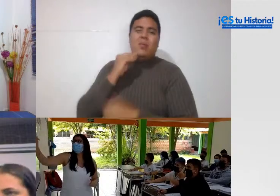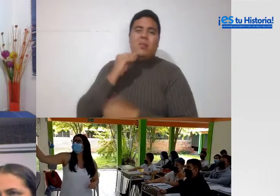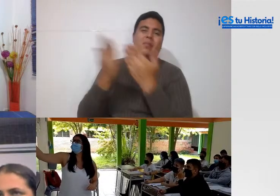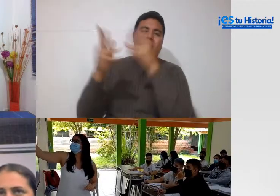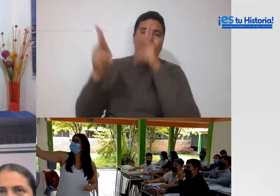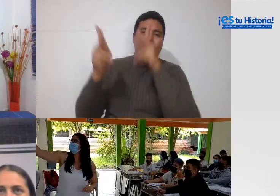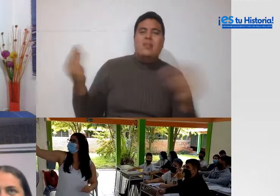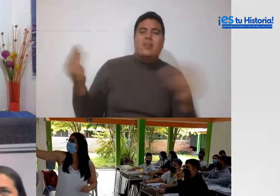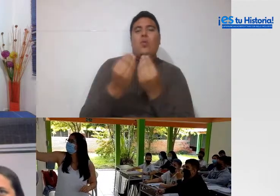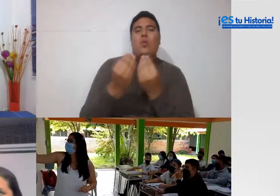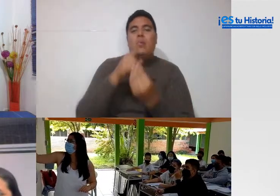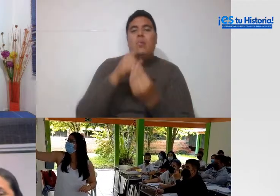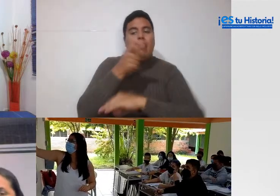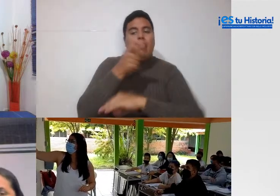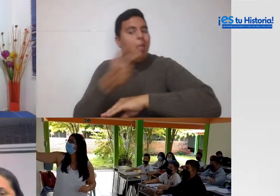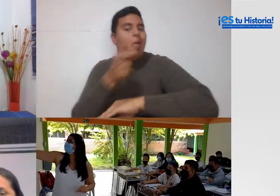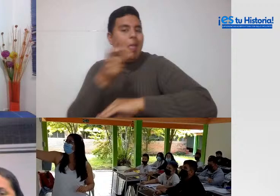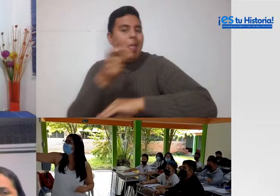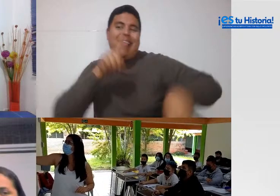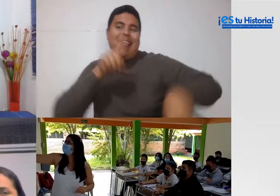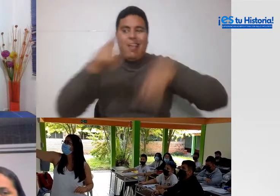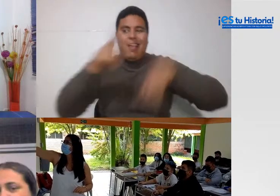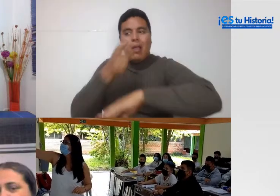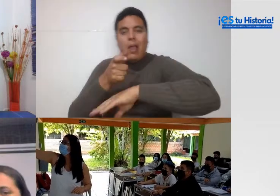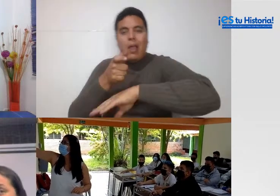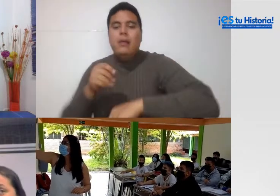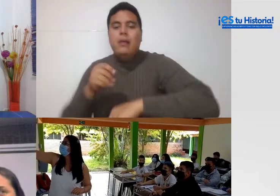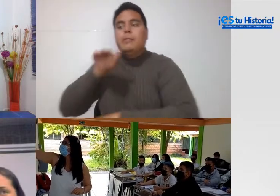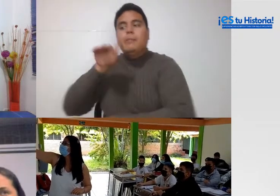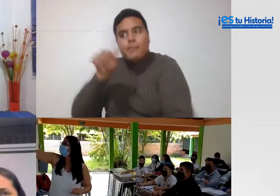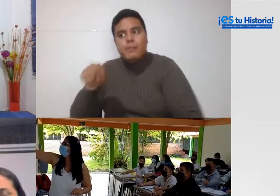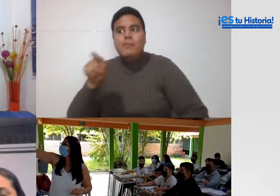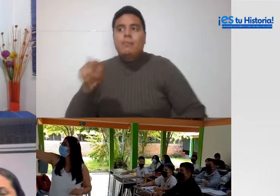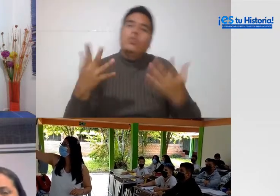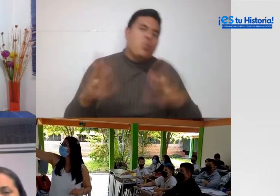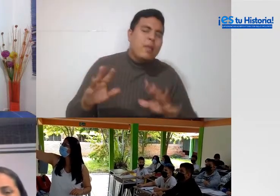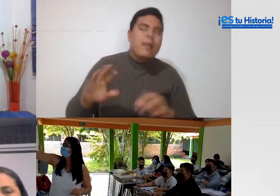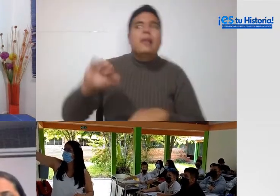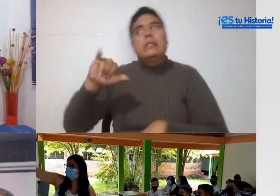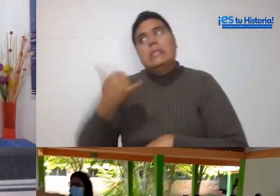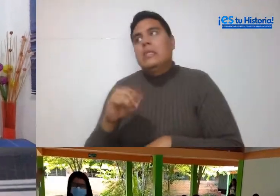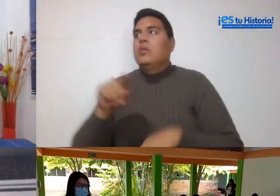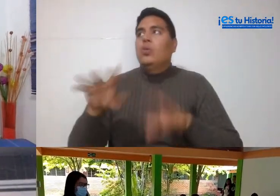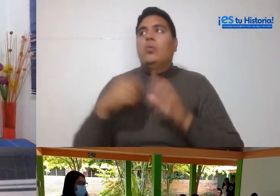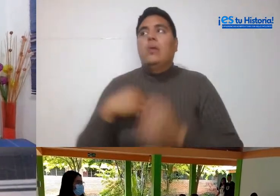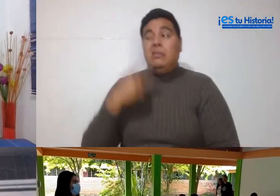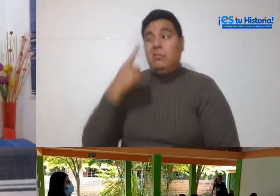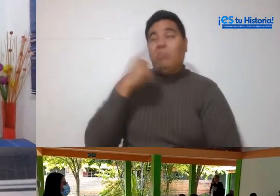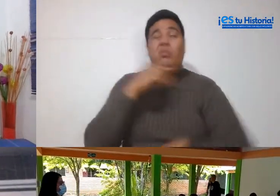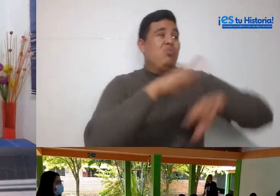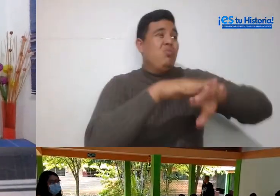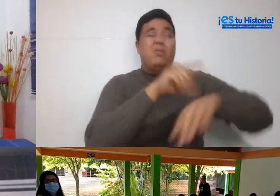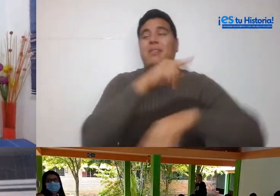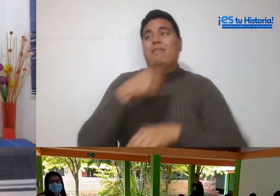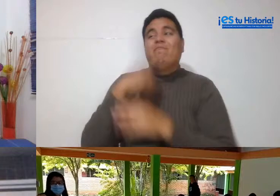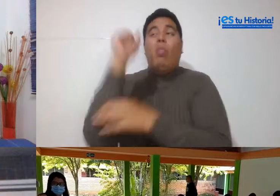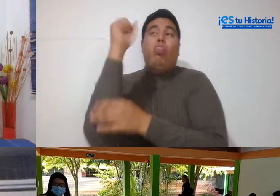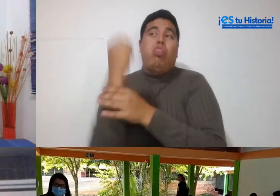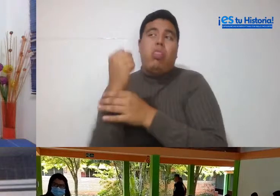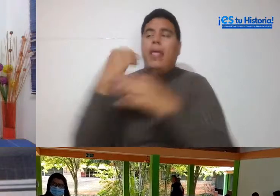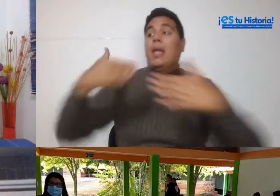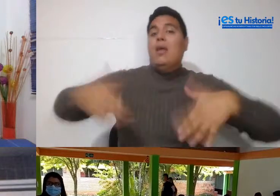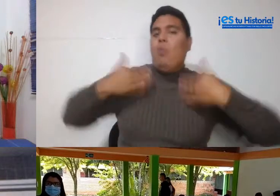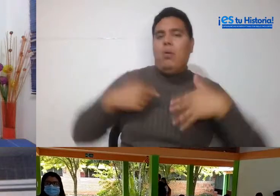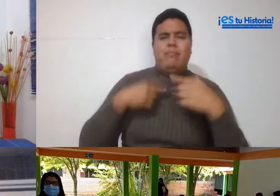Liana que Manuel no quiere, que Manuel sí quiere, que lo veo desmotivado, que está contento, entonces para nosotros